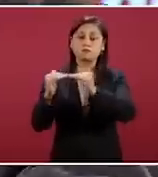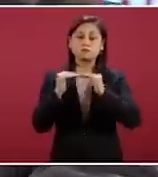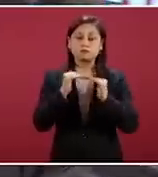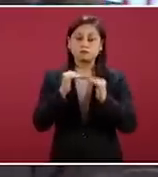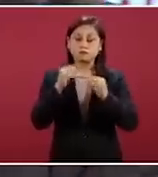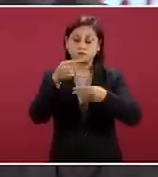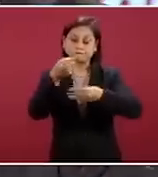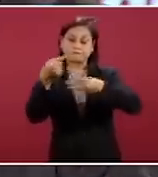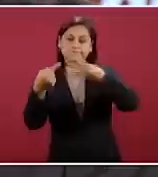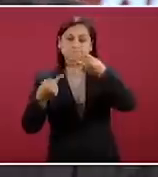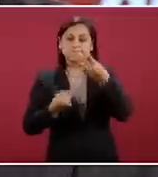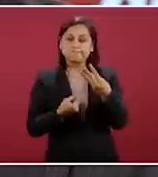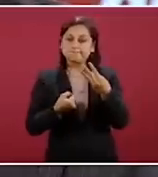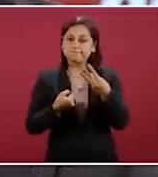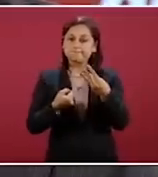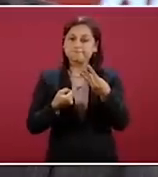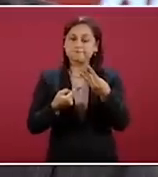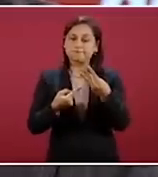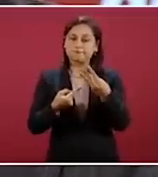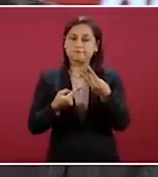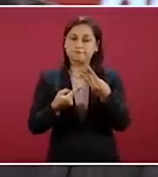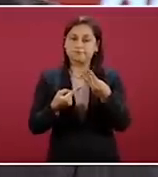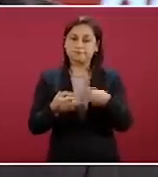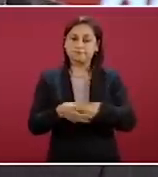son otros